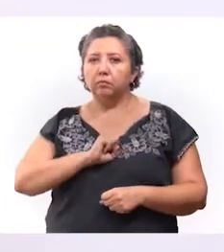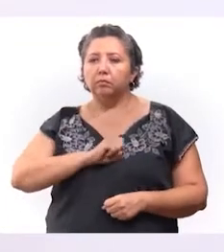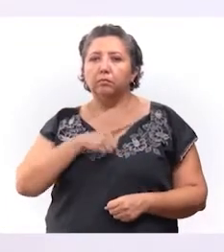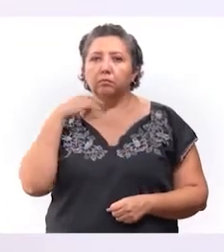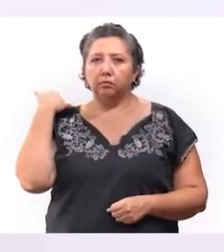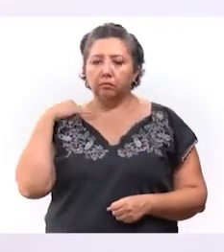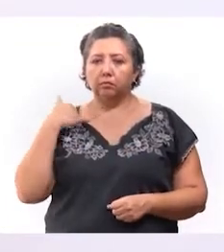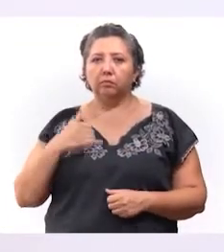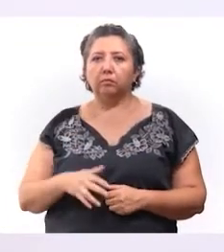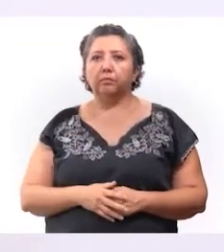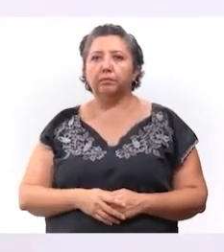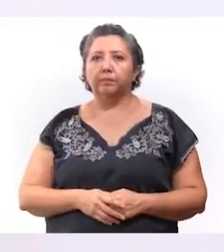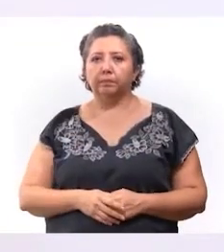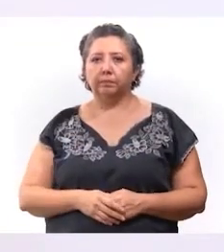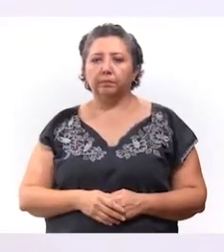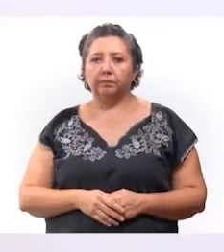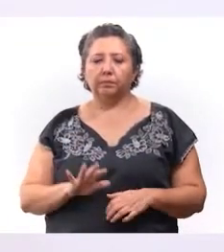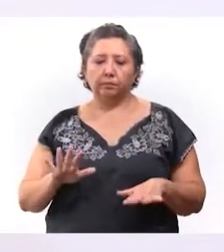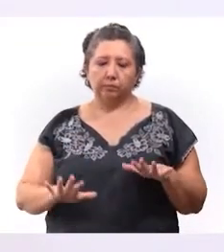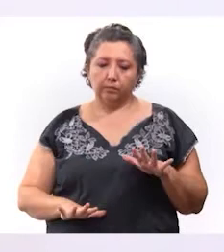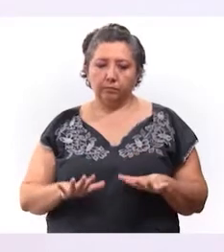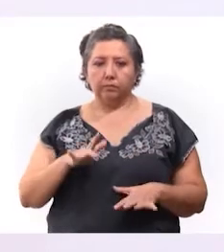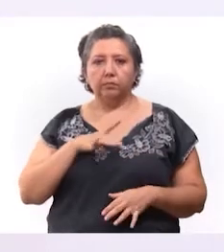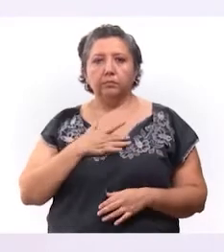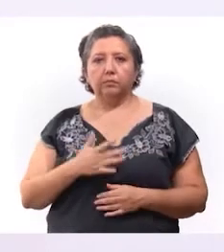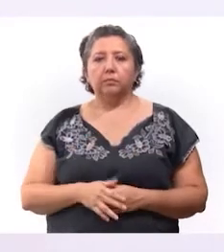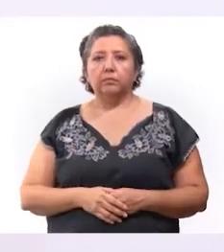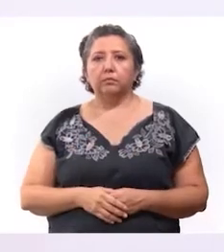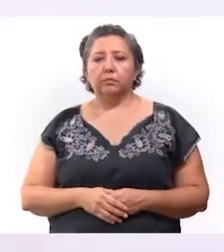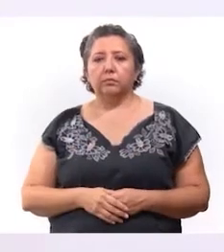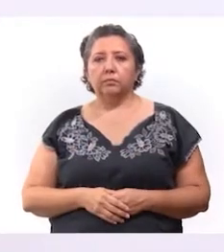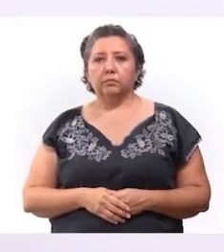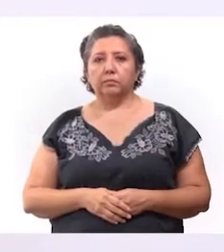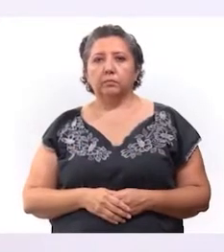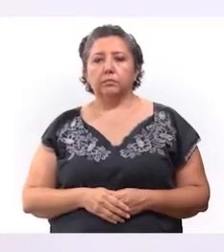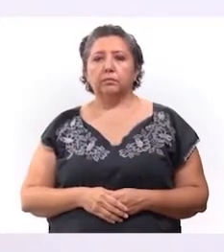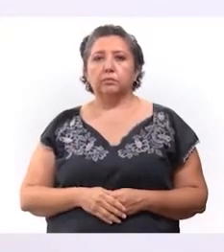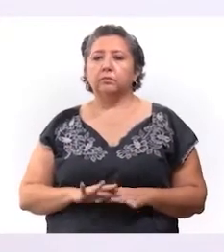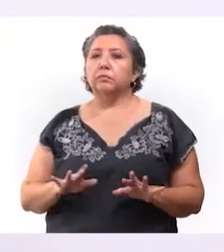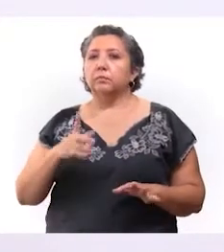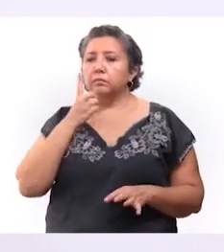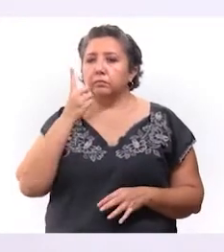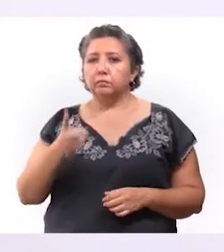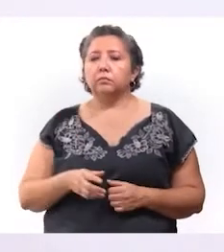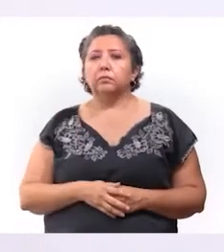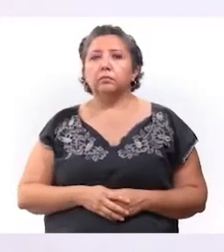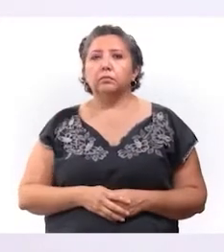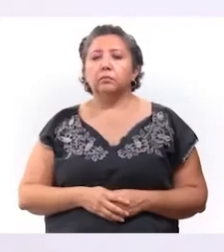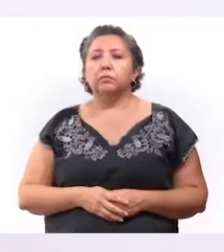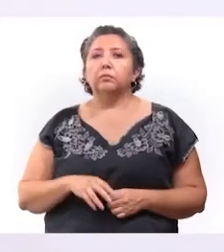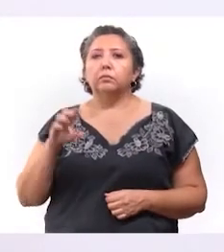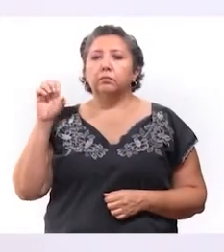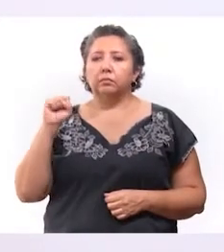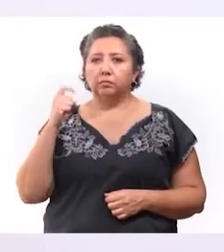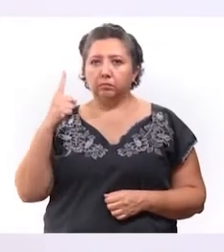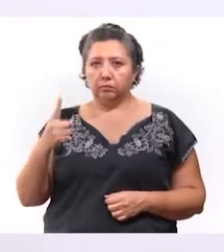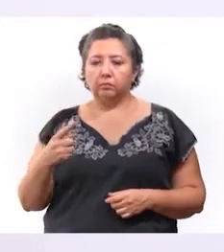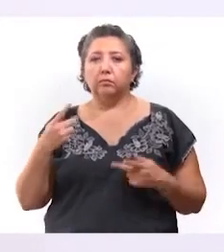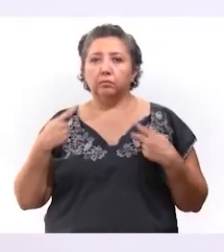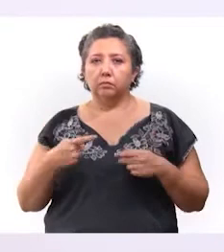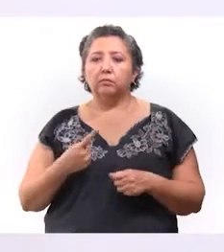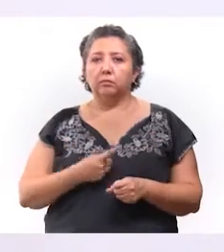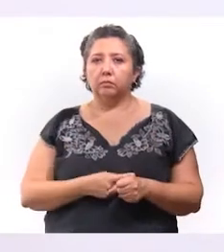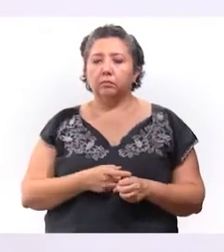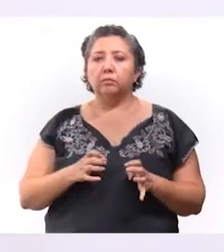de la Secretaría de Salud de Yucatán. Presentan síntomas leves. Como ya se mencionó, 61 de los